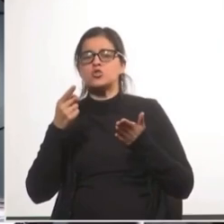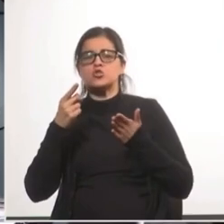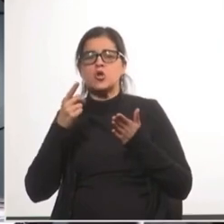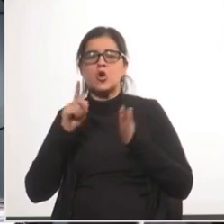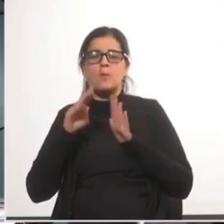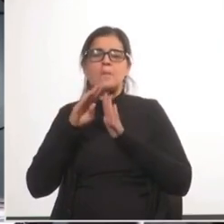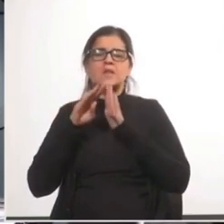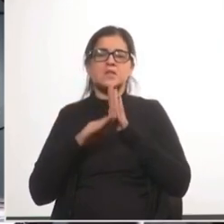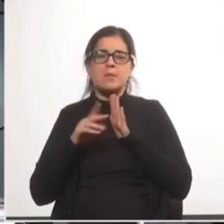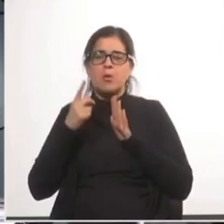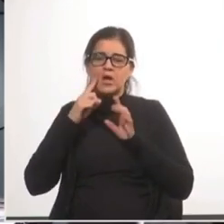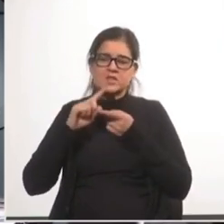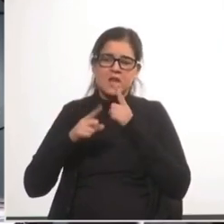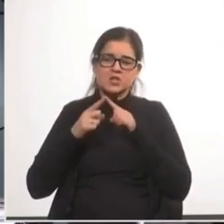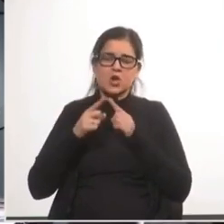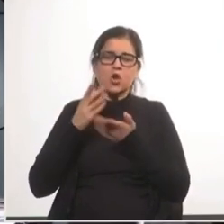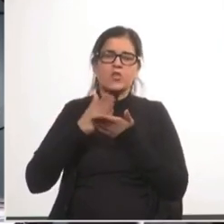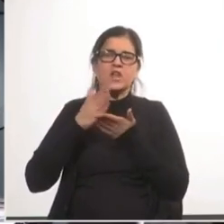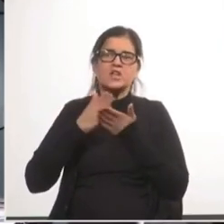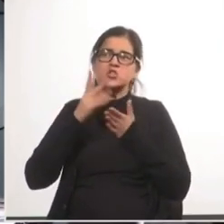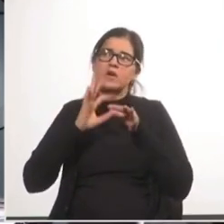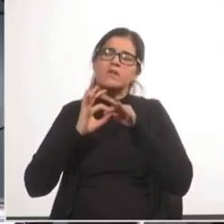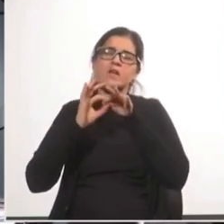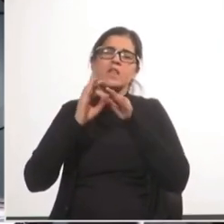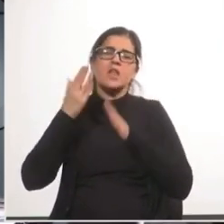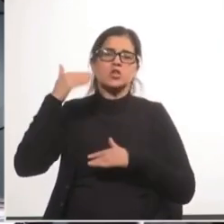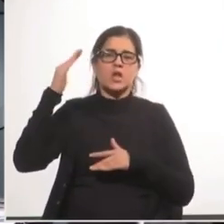relacionados a los derechos de los adultos.